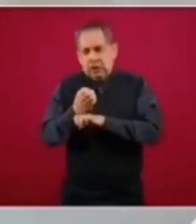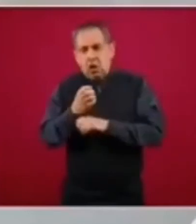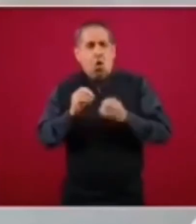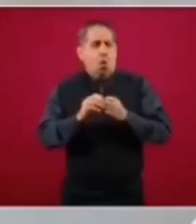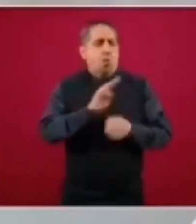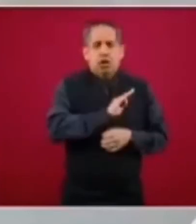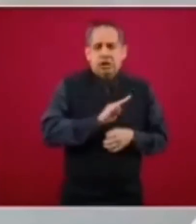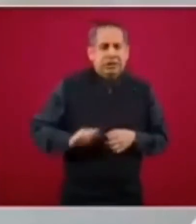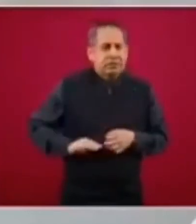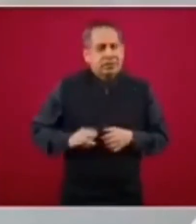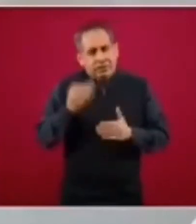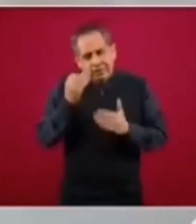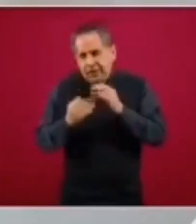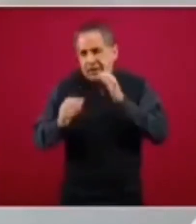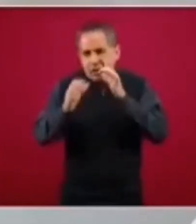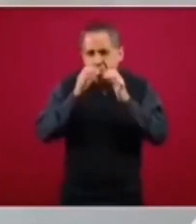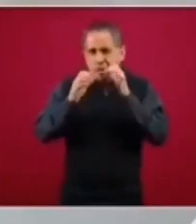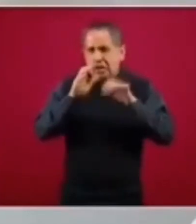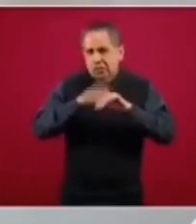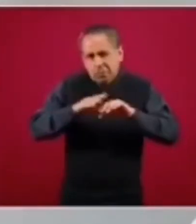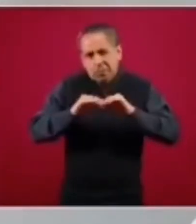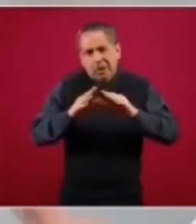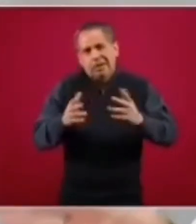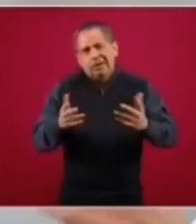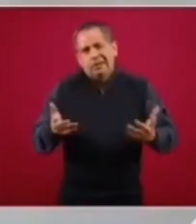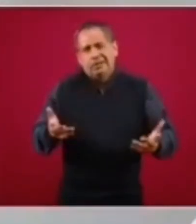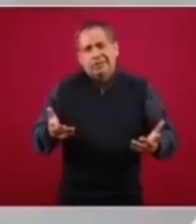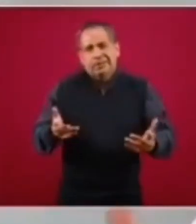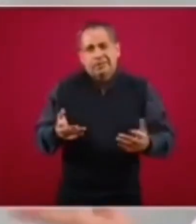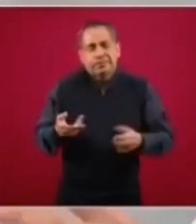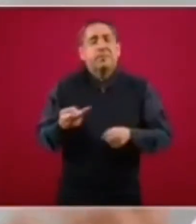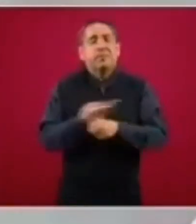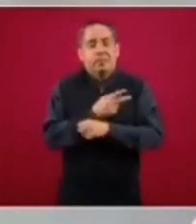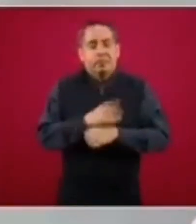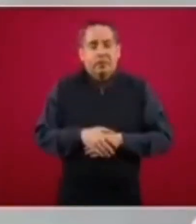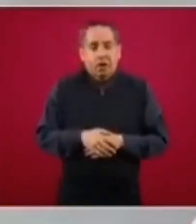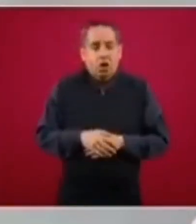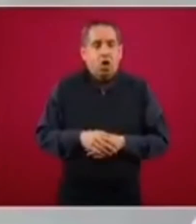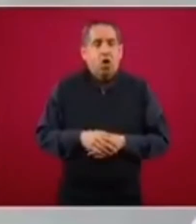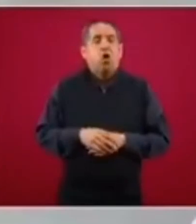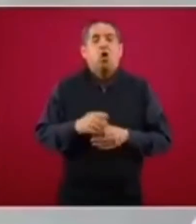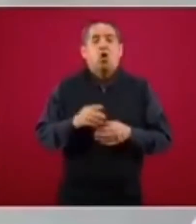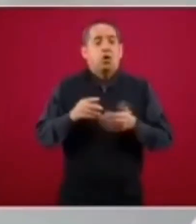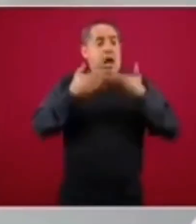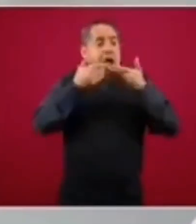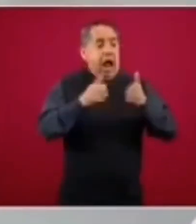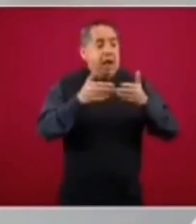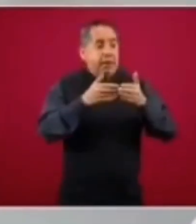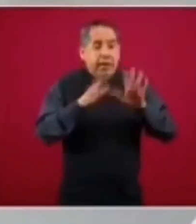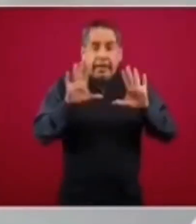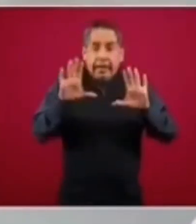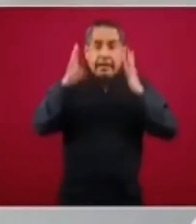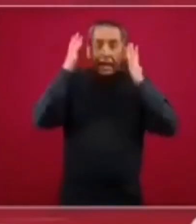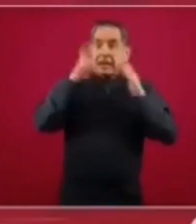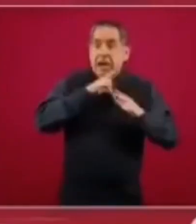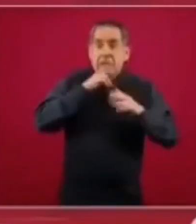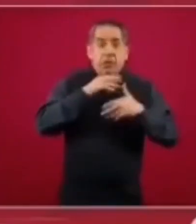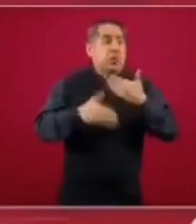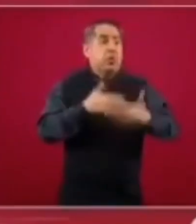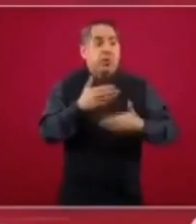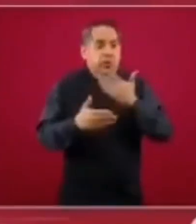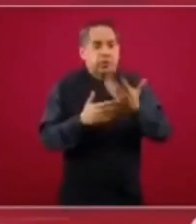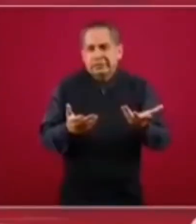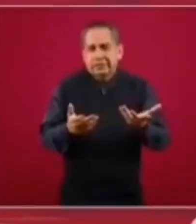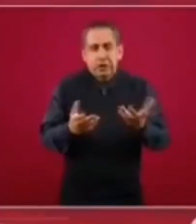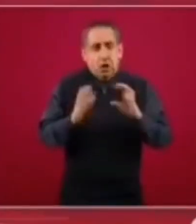de los municipios, y que entonces la reapertura sea acelerada,